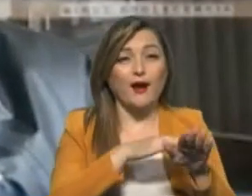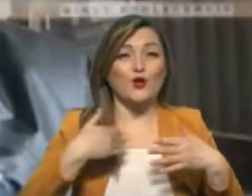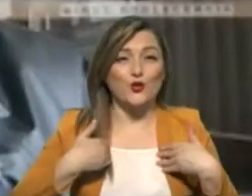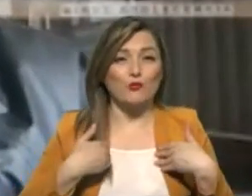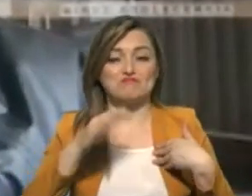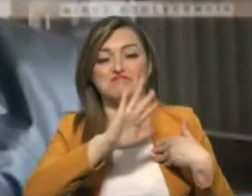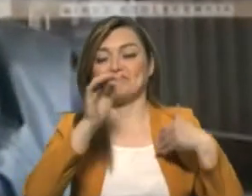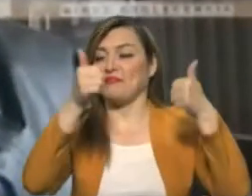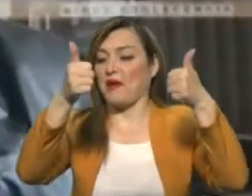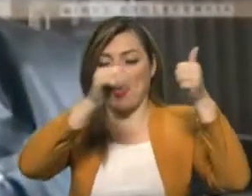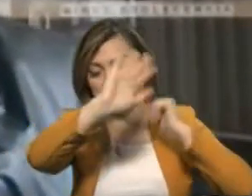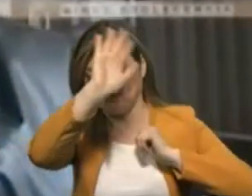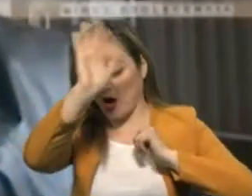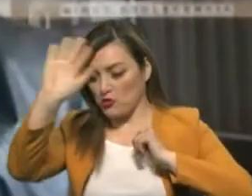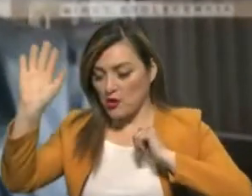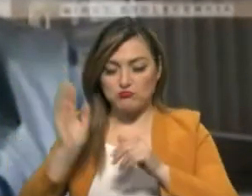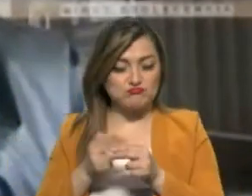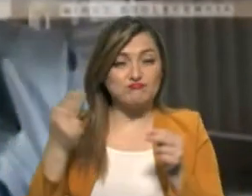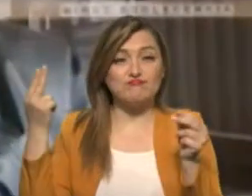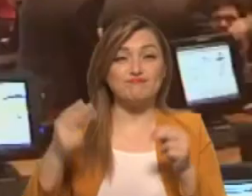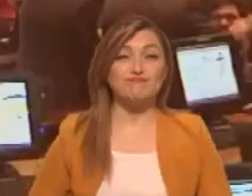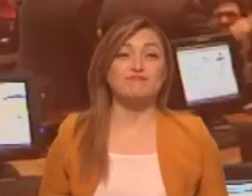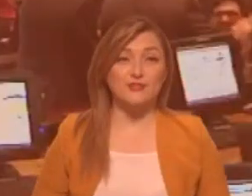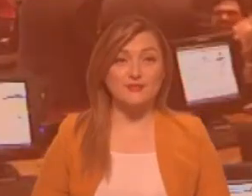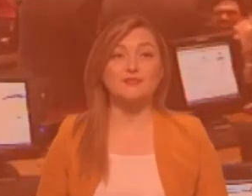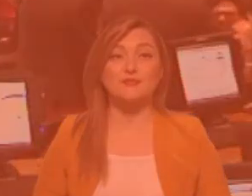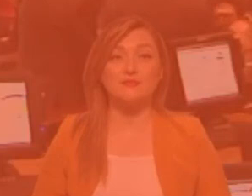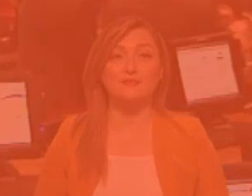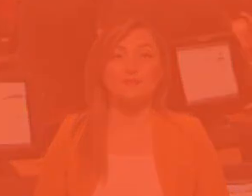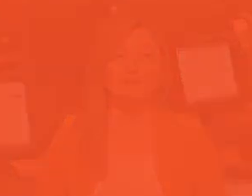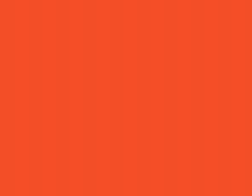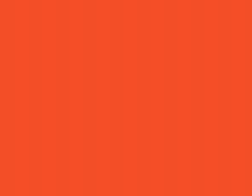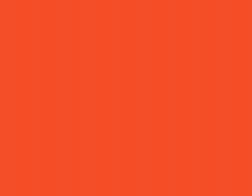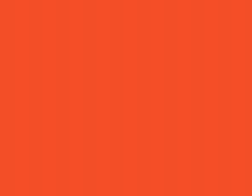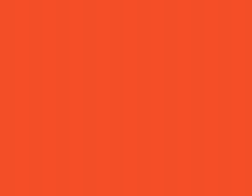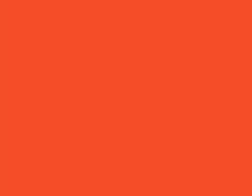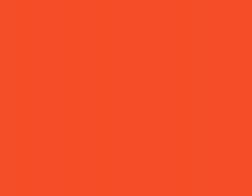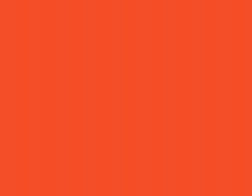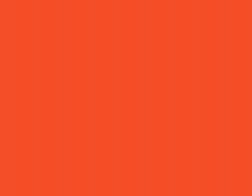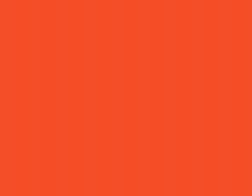que les vaya bonito. Yo me voy. Dayana Monroy, 24 horas.